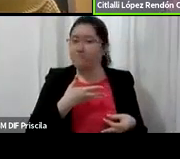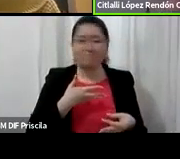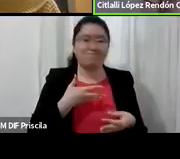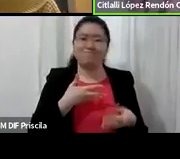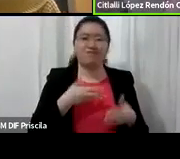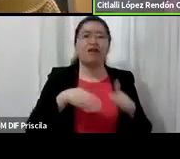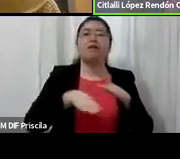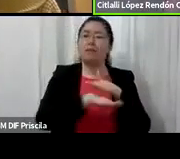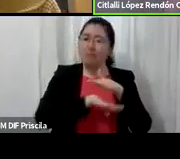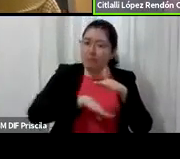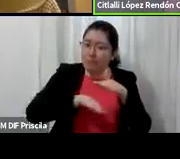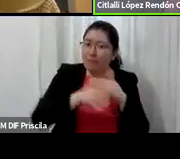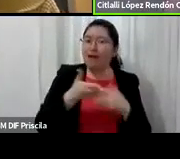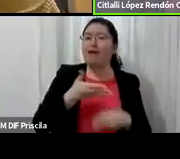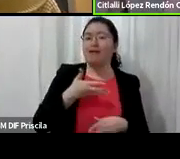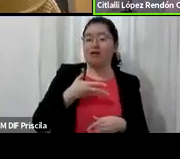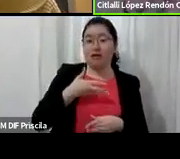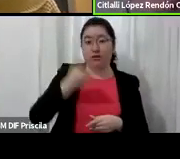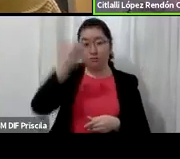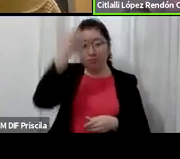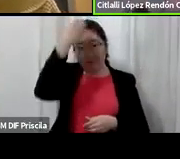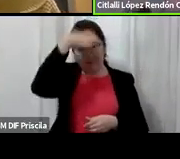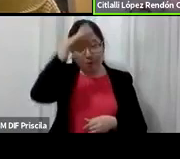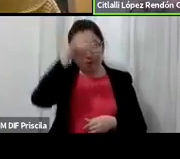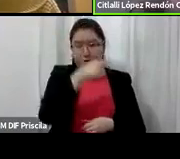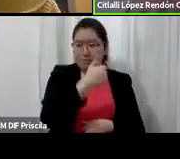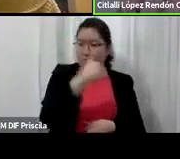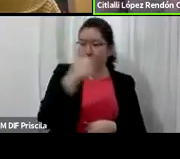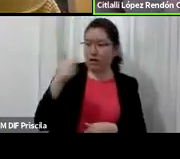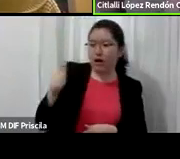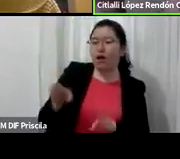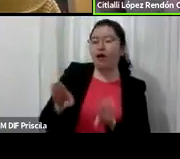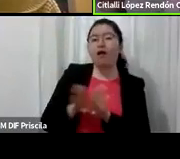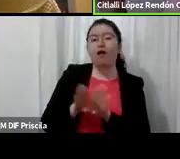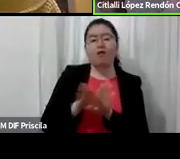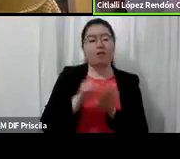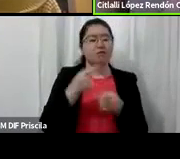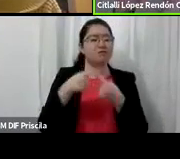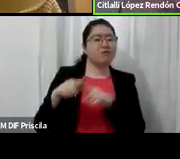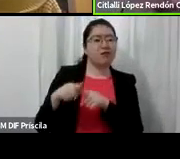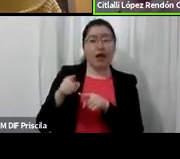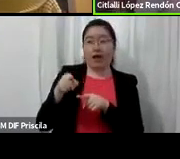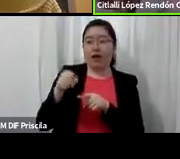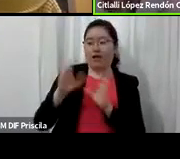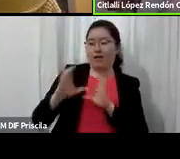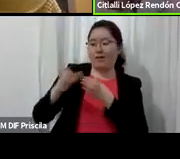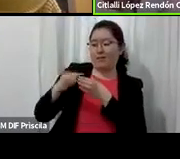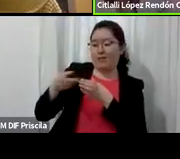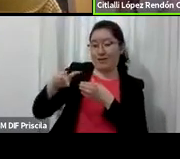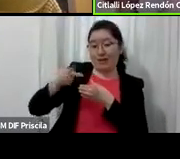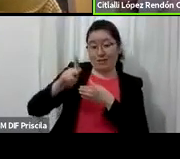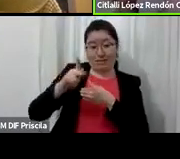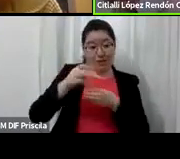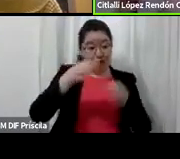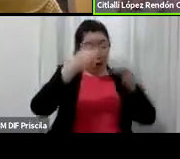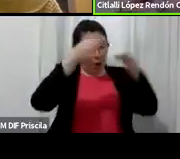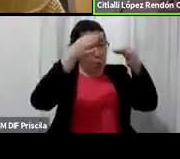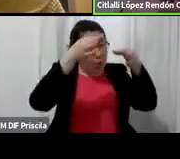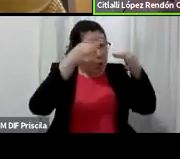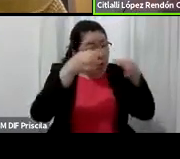queremos, hay experiencias vividas que pueden ser comunicables a otras comunidades, pero no hay fórmulas, ¿no? Entonces,